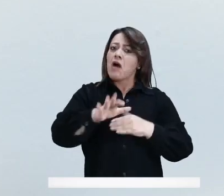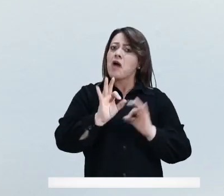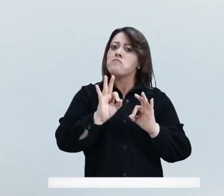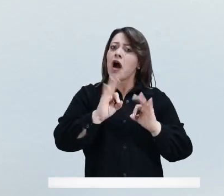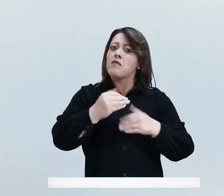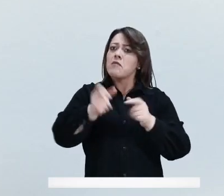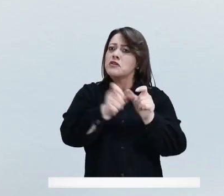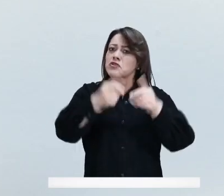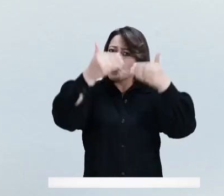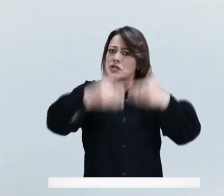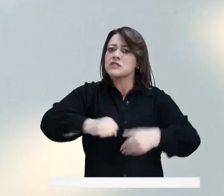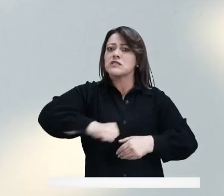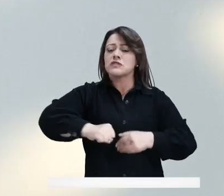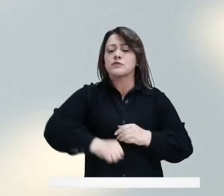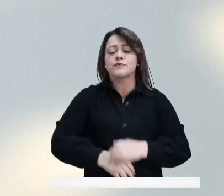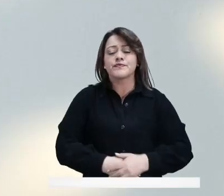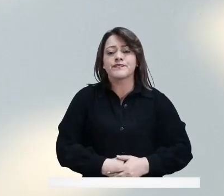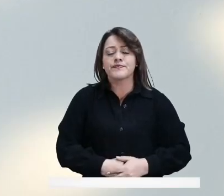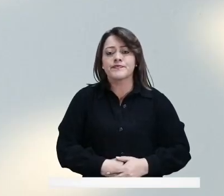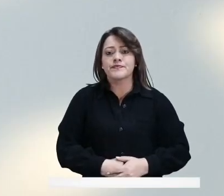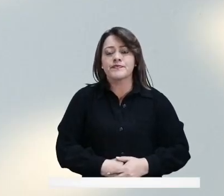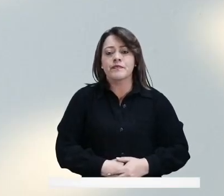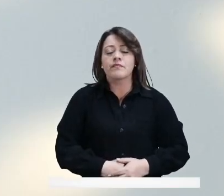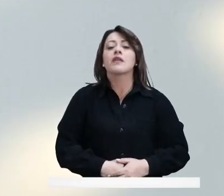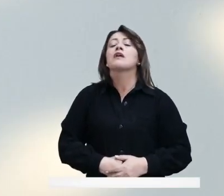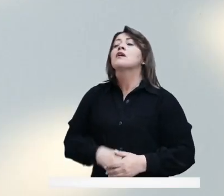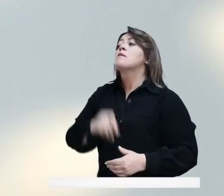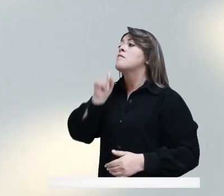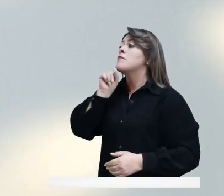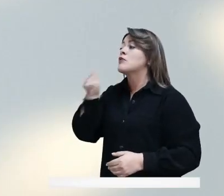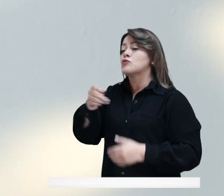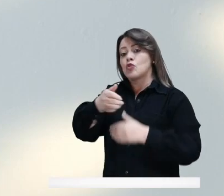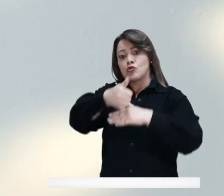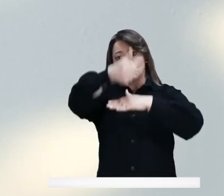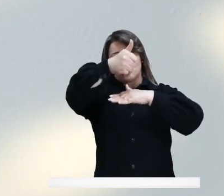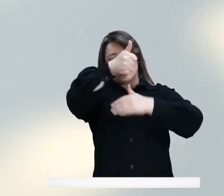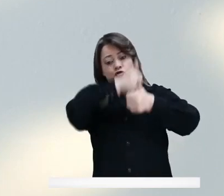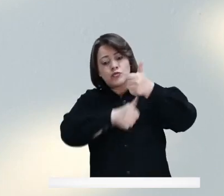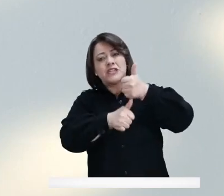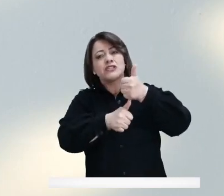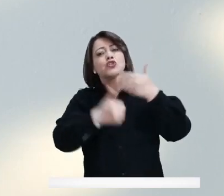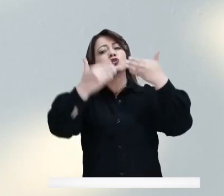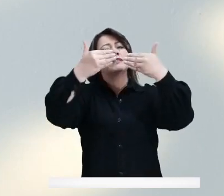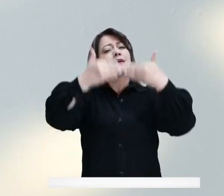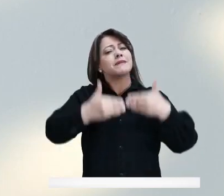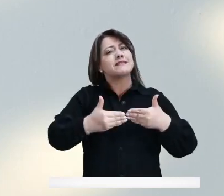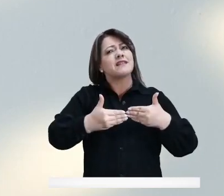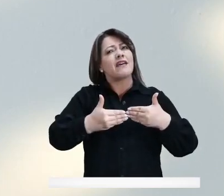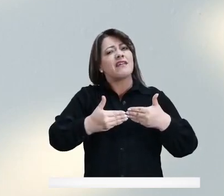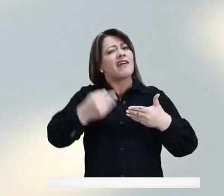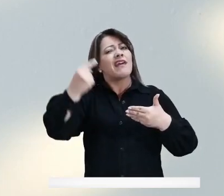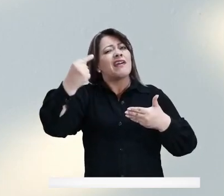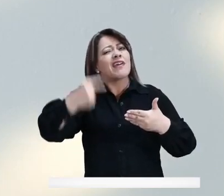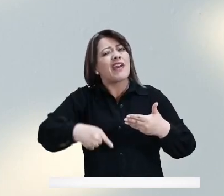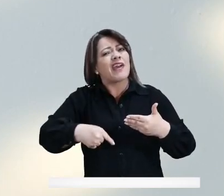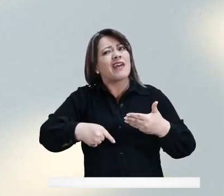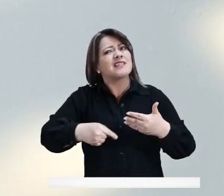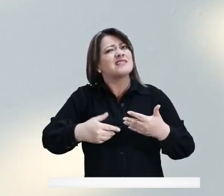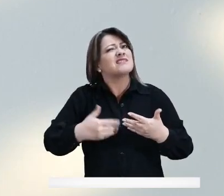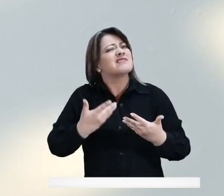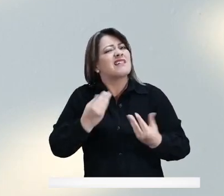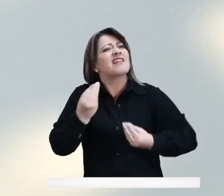beneficios que tiene Bogotá para sus ciudadanos. Concejal, profundicemos por favor en la Subdirección de la Discapacidad para los televidentes, para quienes nos están